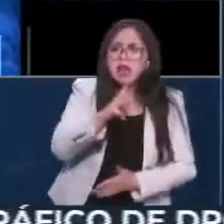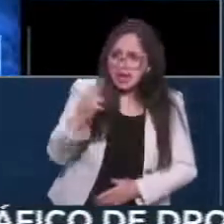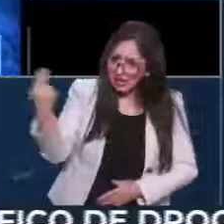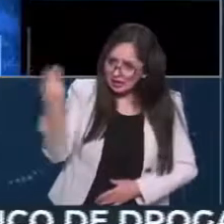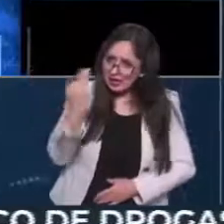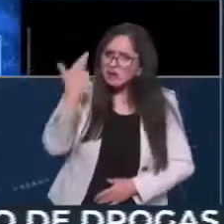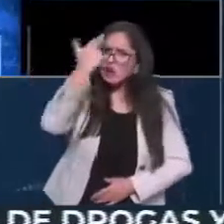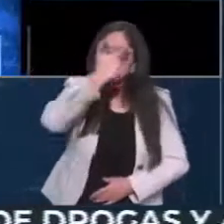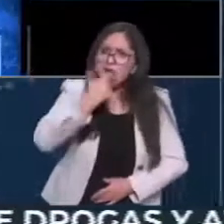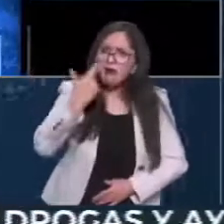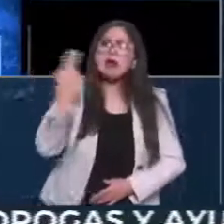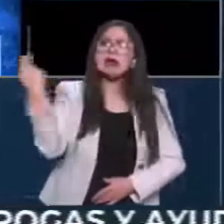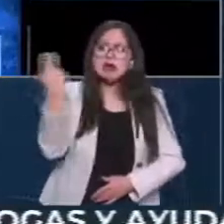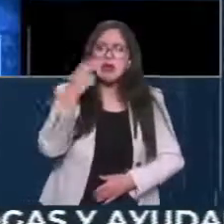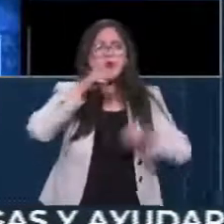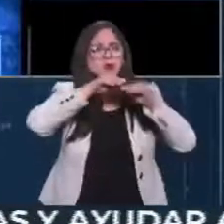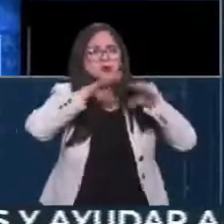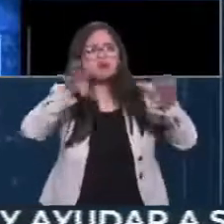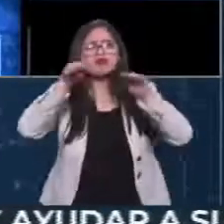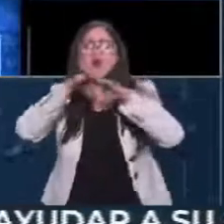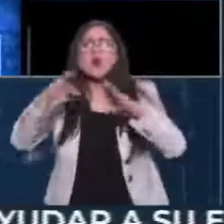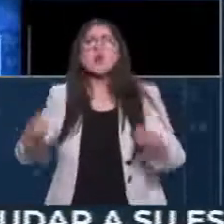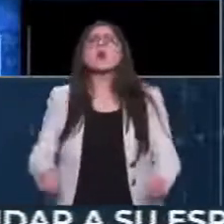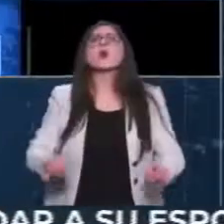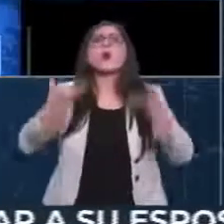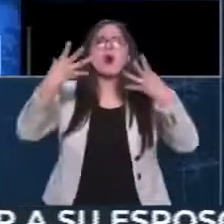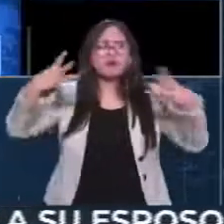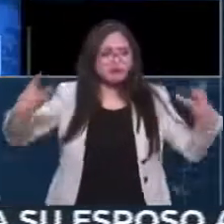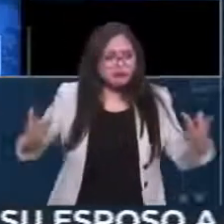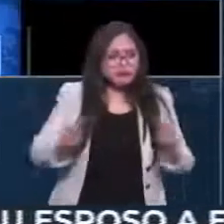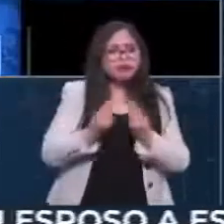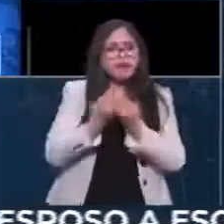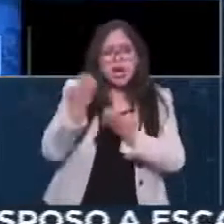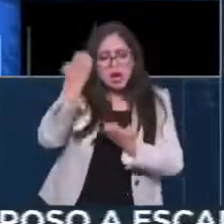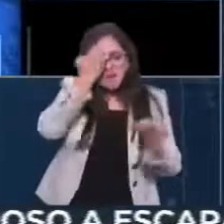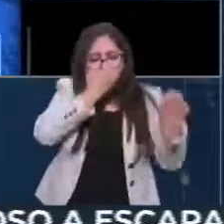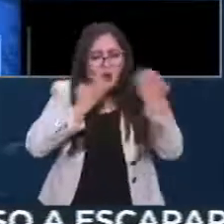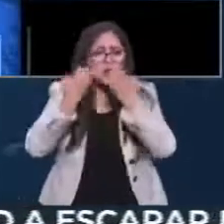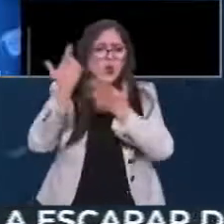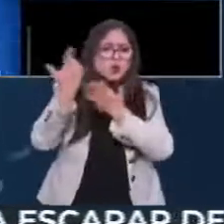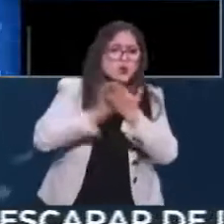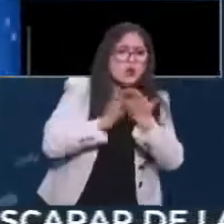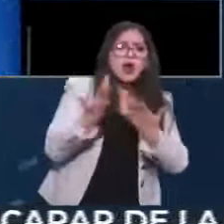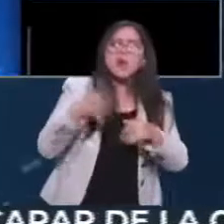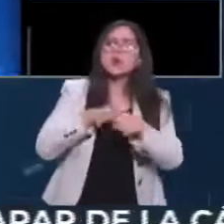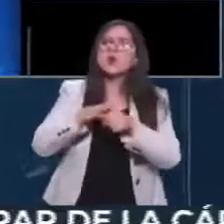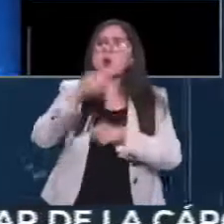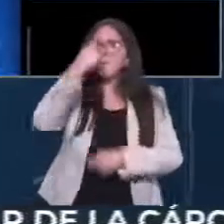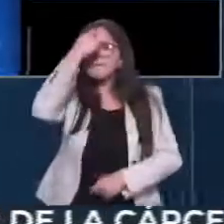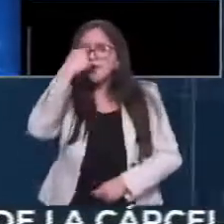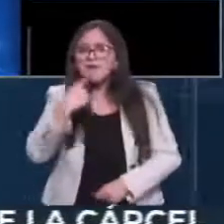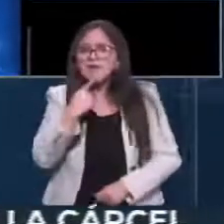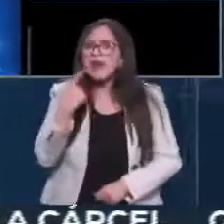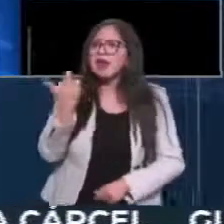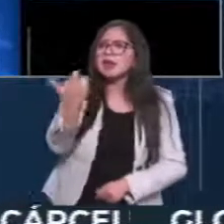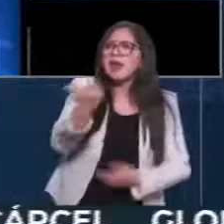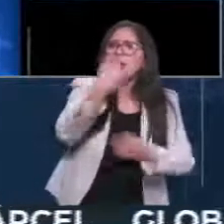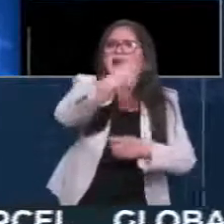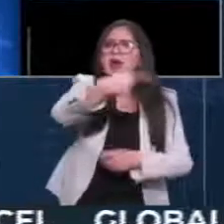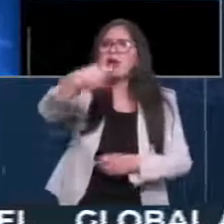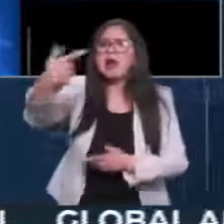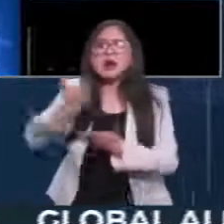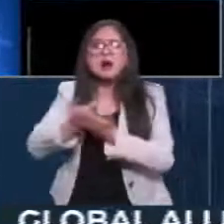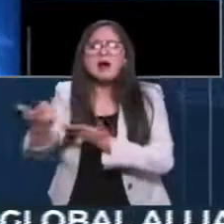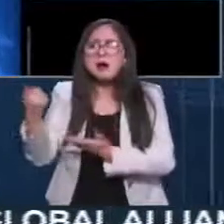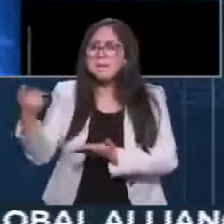haber un sitio público de esto, cuántos conforman la unidad de evaluación y control, los perfiles, los sueldos, en qué gastan, millones